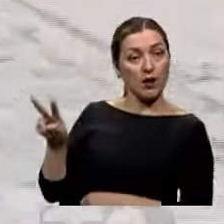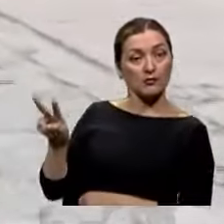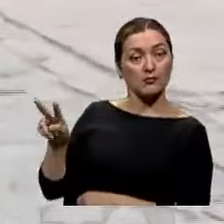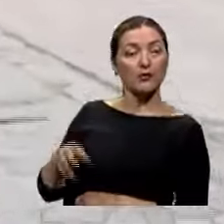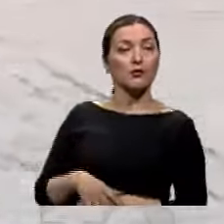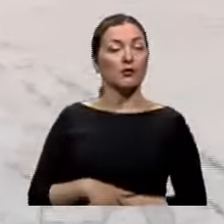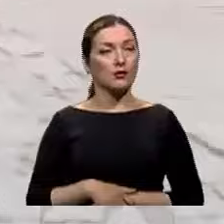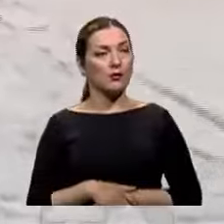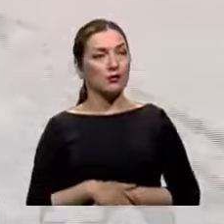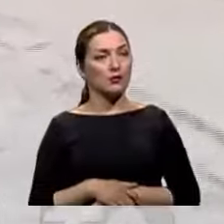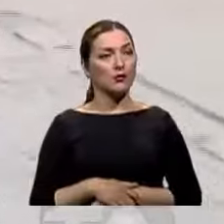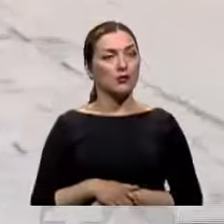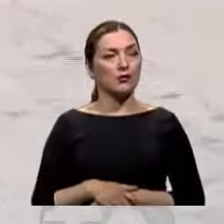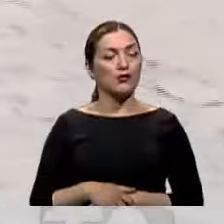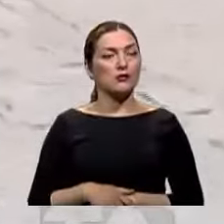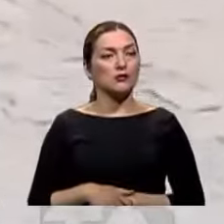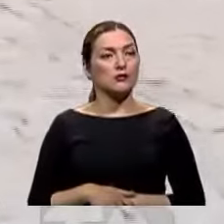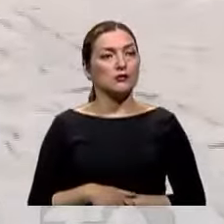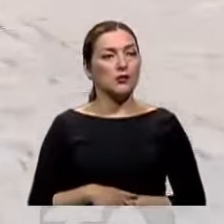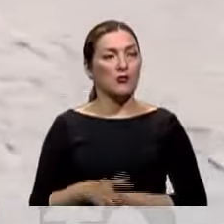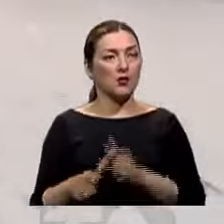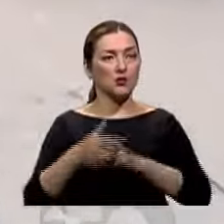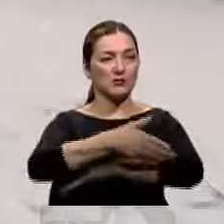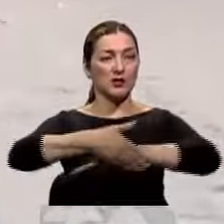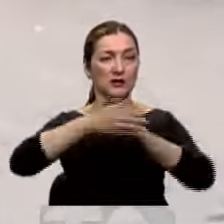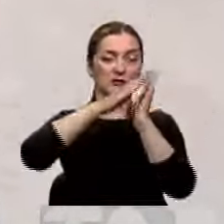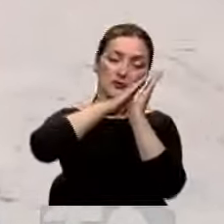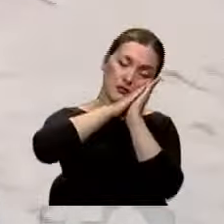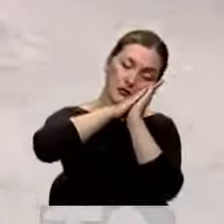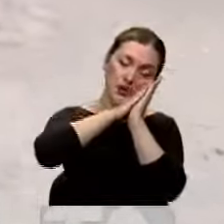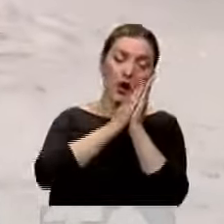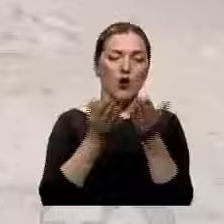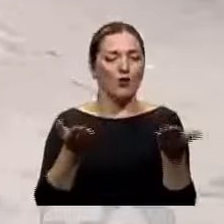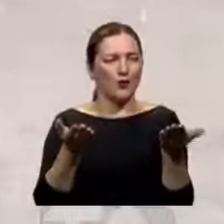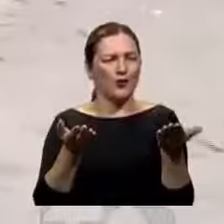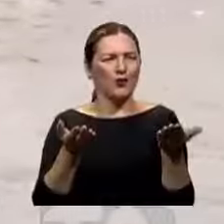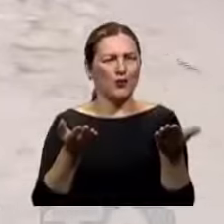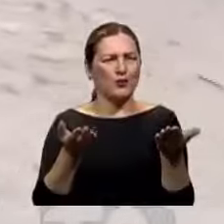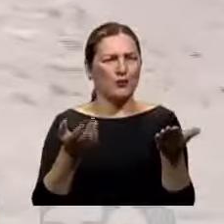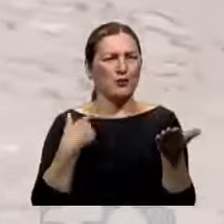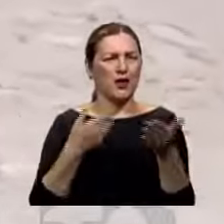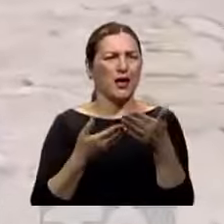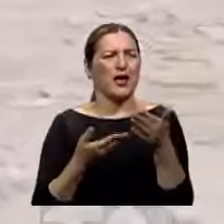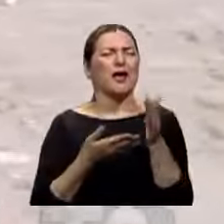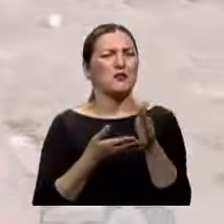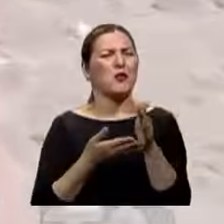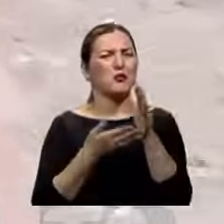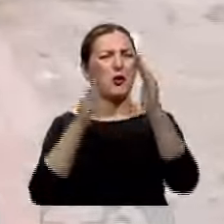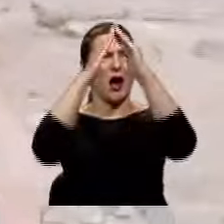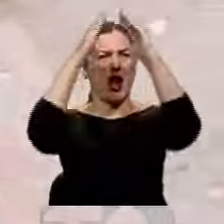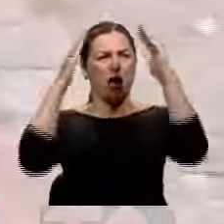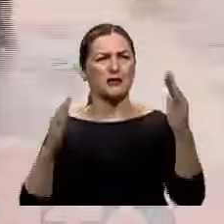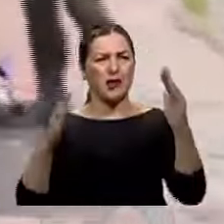está llevando a cabo, porque también hay personas que pernotan justamente en la vereda y también estorban la salida de bastantes casas que se